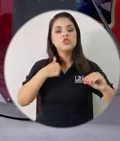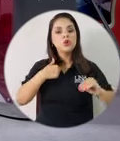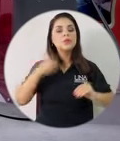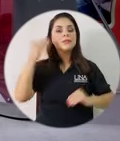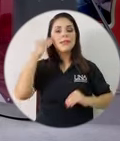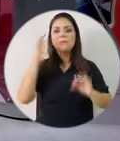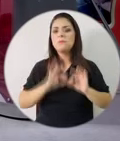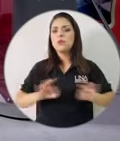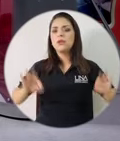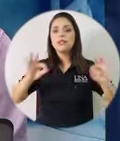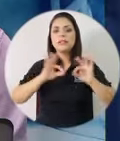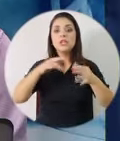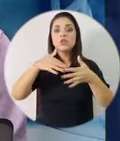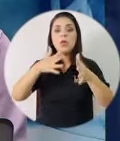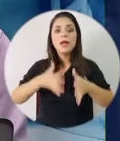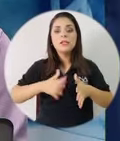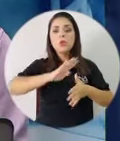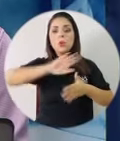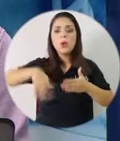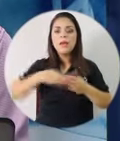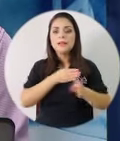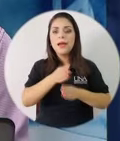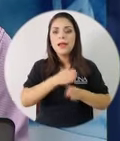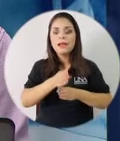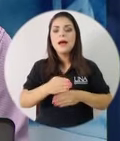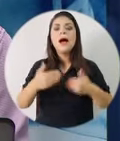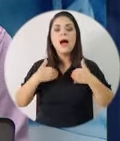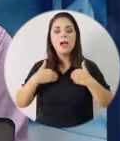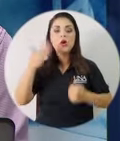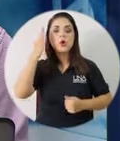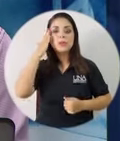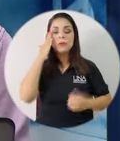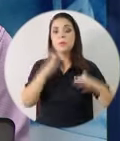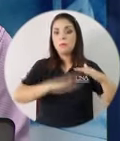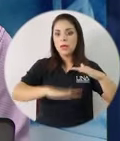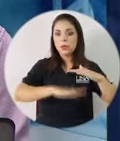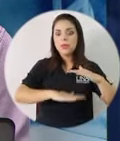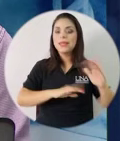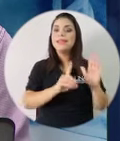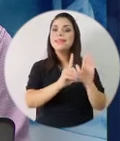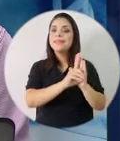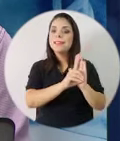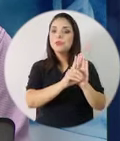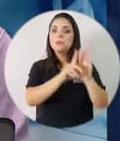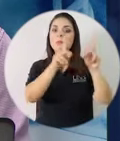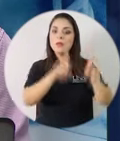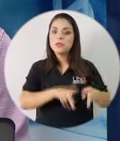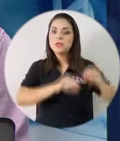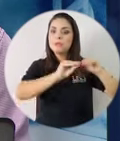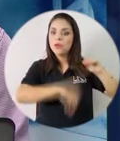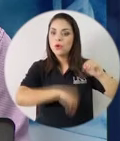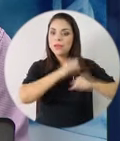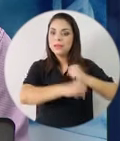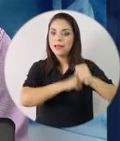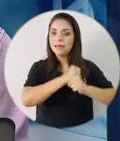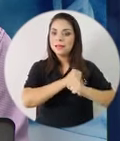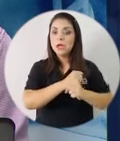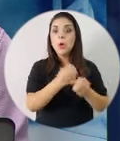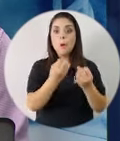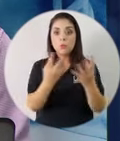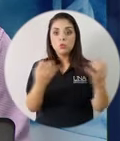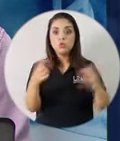que nuestros estudiantes de todas las carreras tengan conocimientos al menos básicos en los derechos de las personas menores de